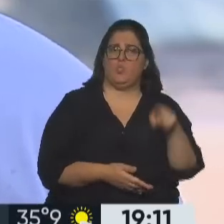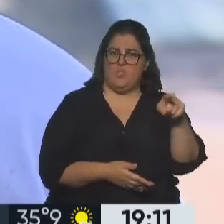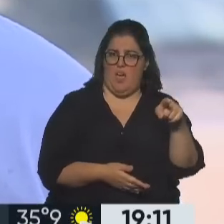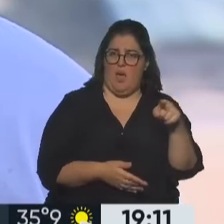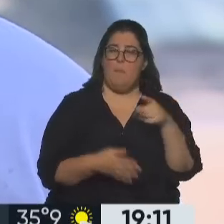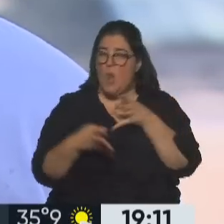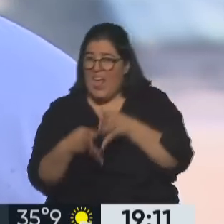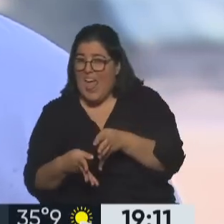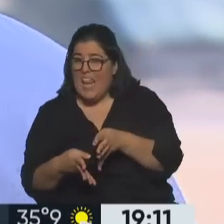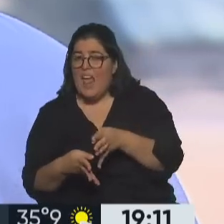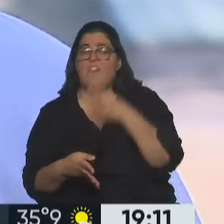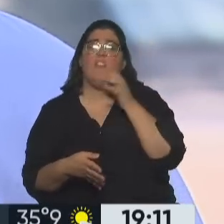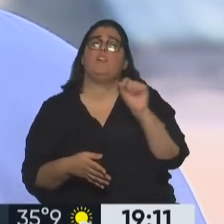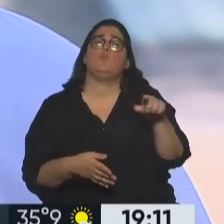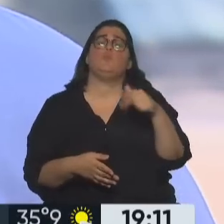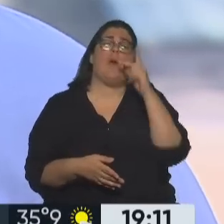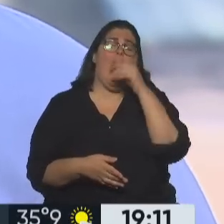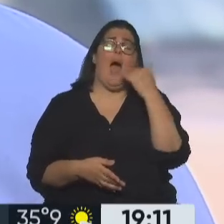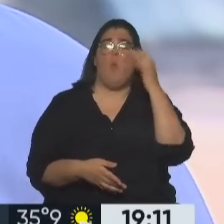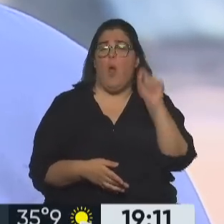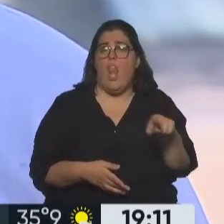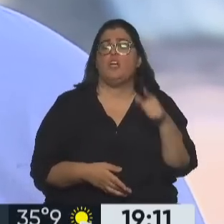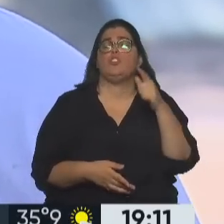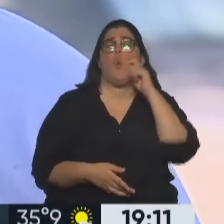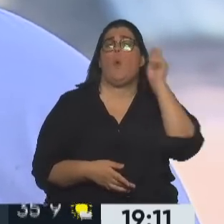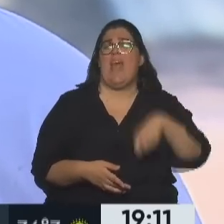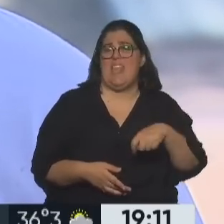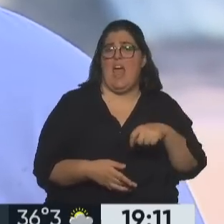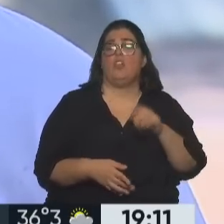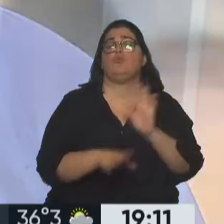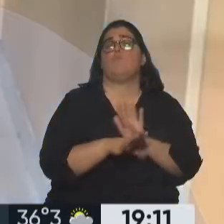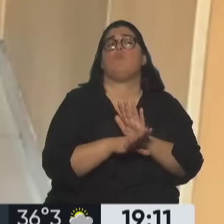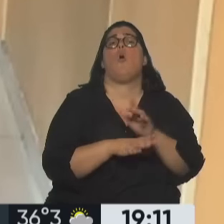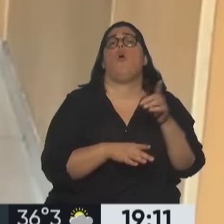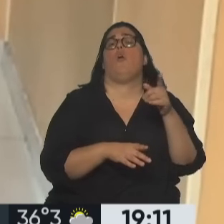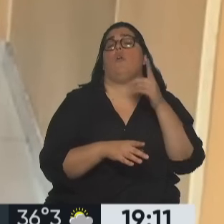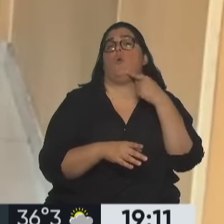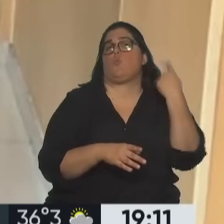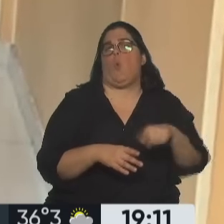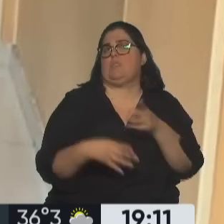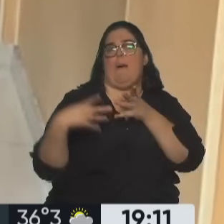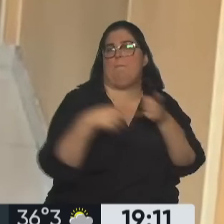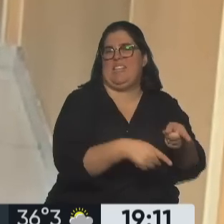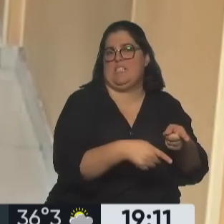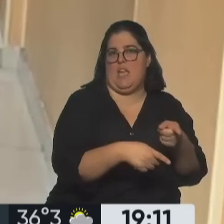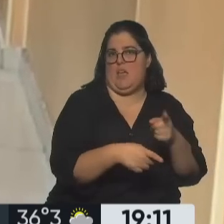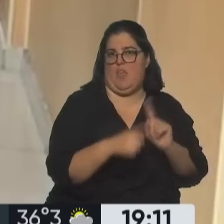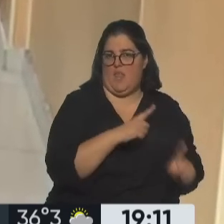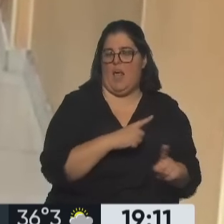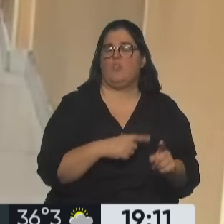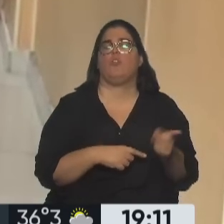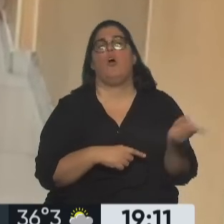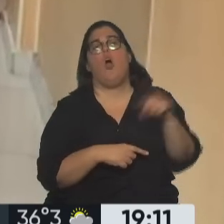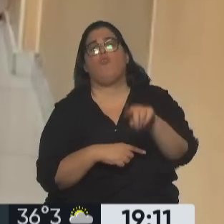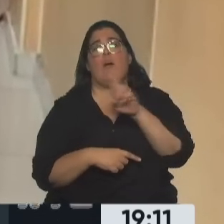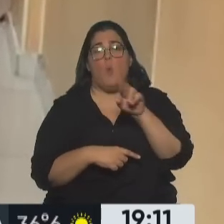de ellas sus abuelos son ucranianos y eso es suficiente motivo para ser perseguida en Rusia otras dos sus maridos son desertores por eso